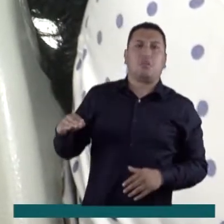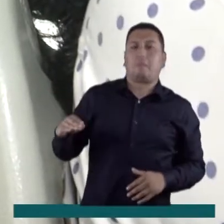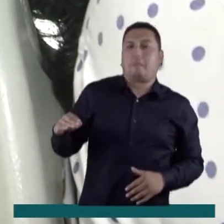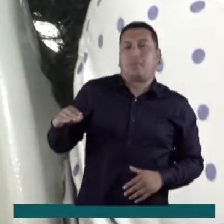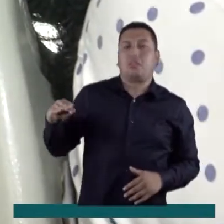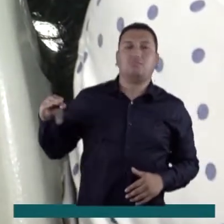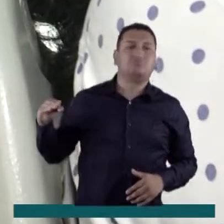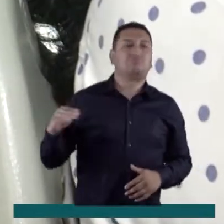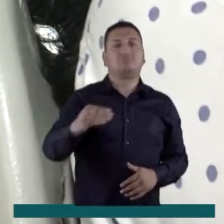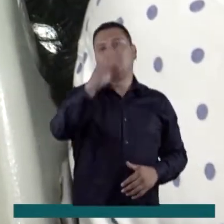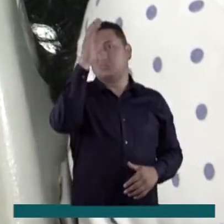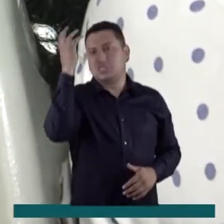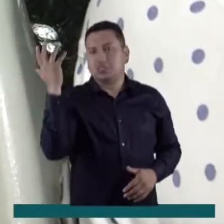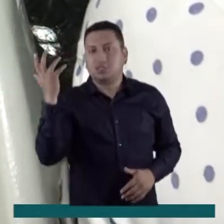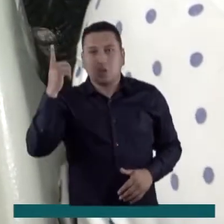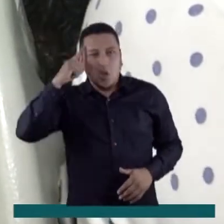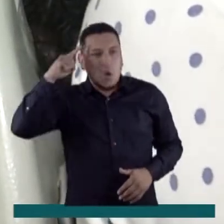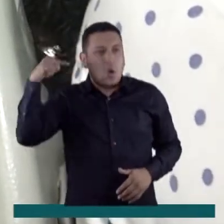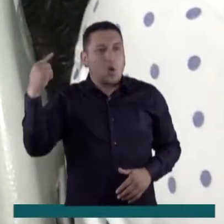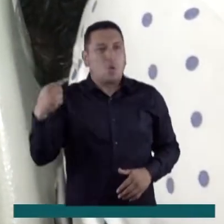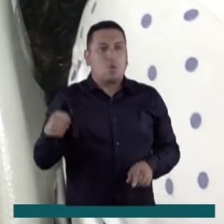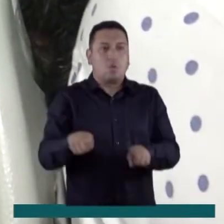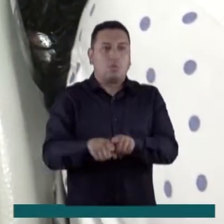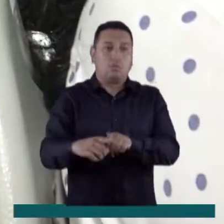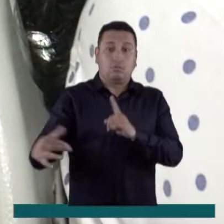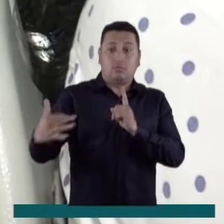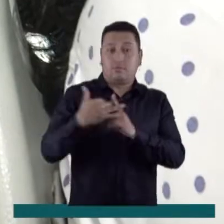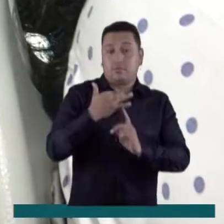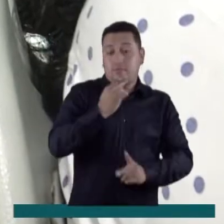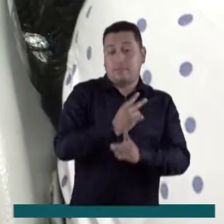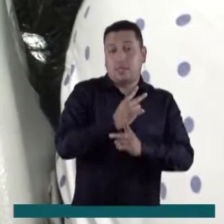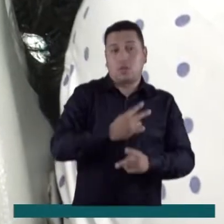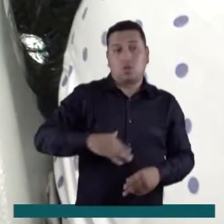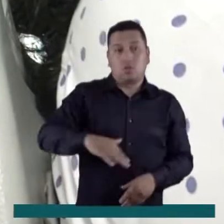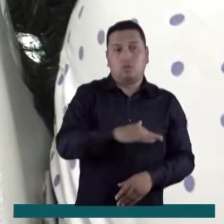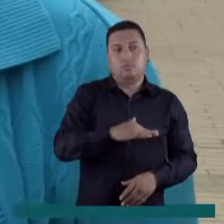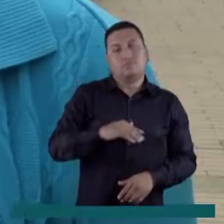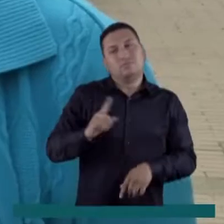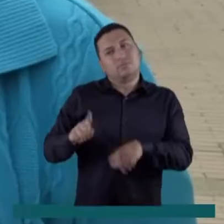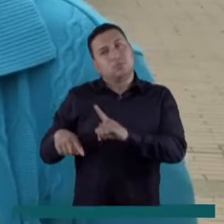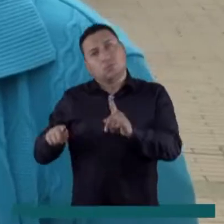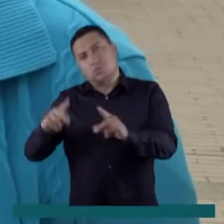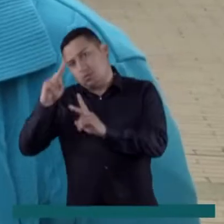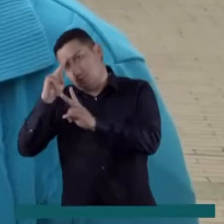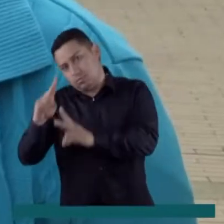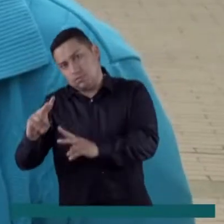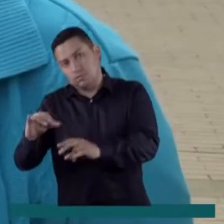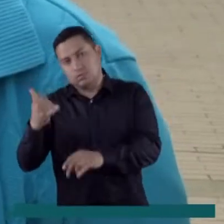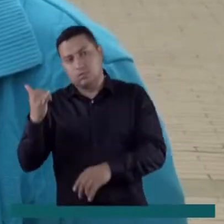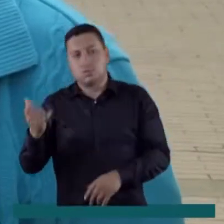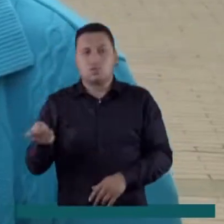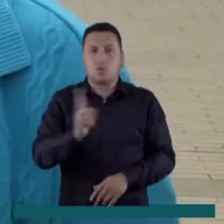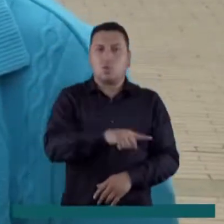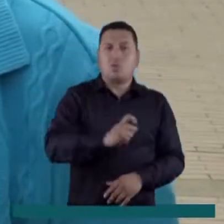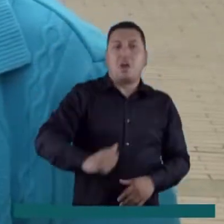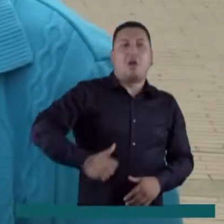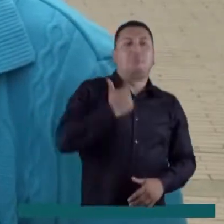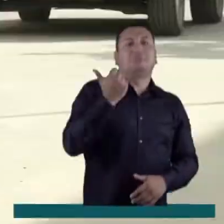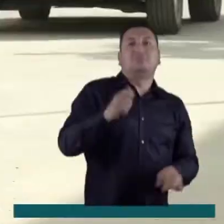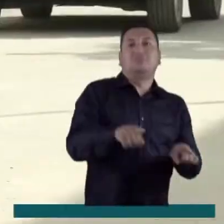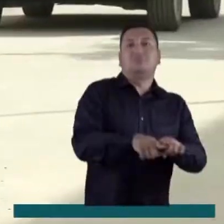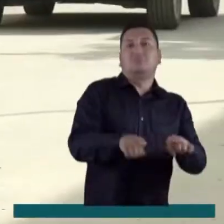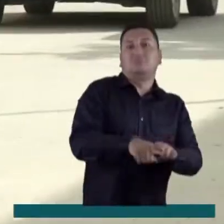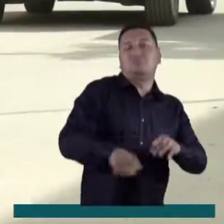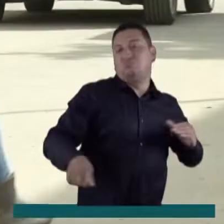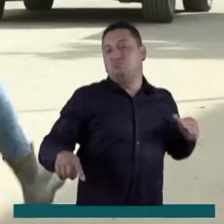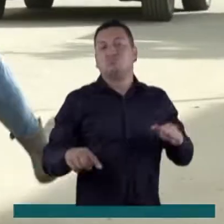muchas veces paran y intentan como locos a correr, y el peligro para uno. Hay unos que sí respetan, hay otros que son muy atrevidos,